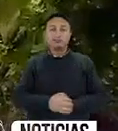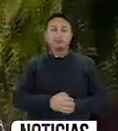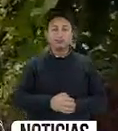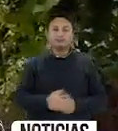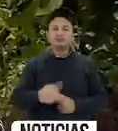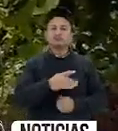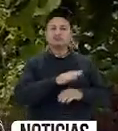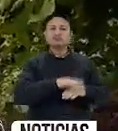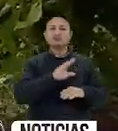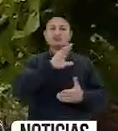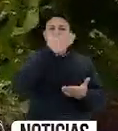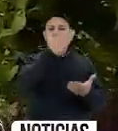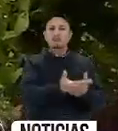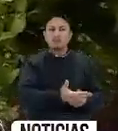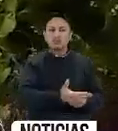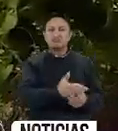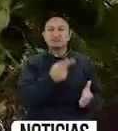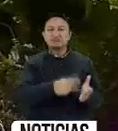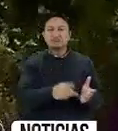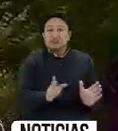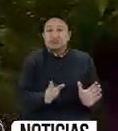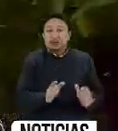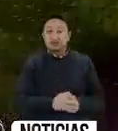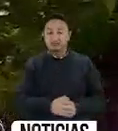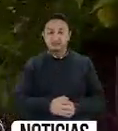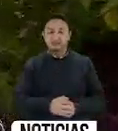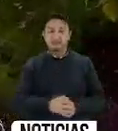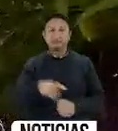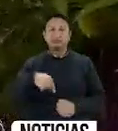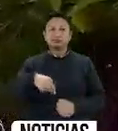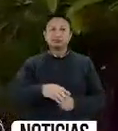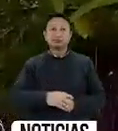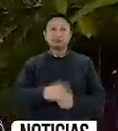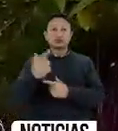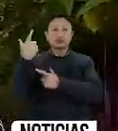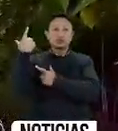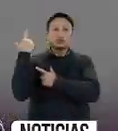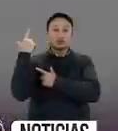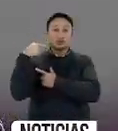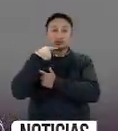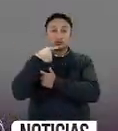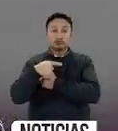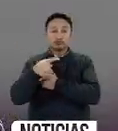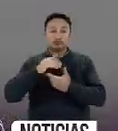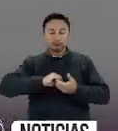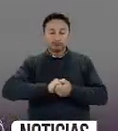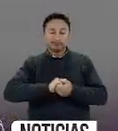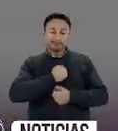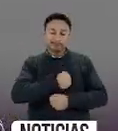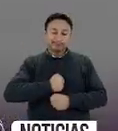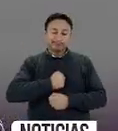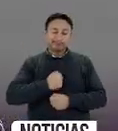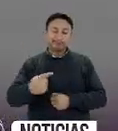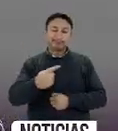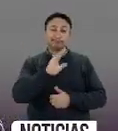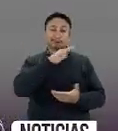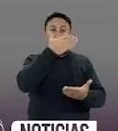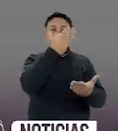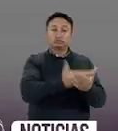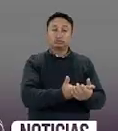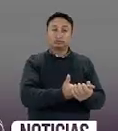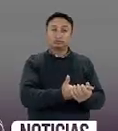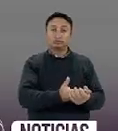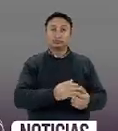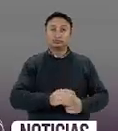causas del accidente aún se desconocen. Por su parte, las Fuerzas Armadas emitieron su nota de pesar por el trágico suceso en las